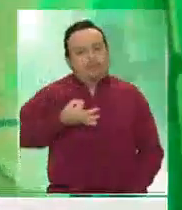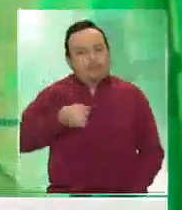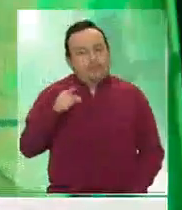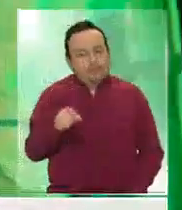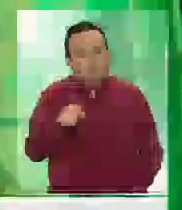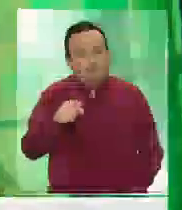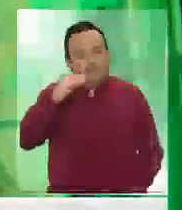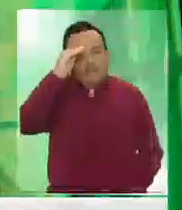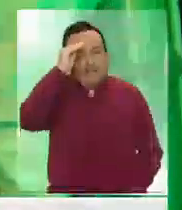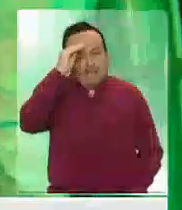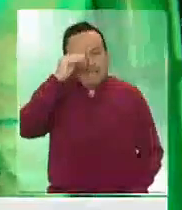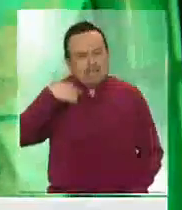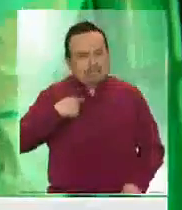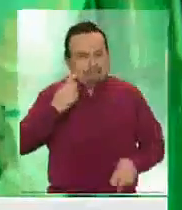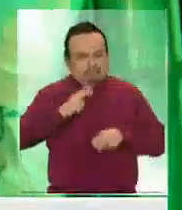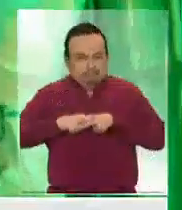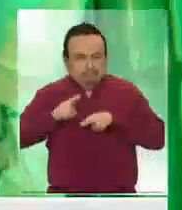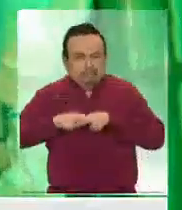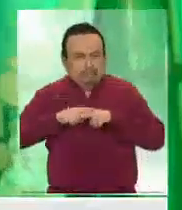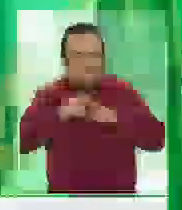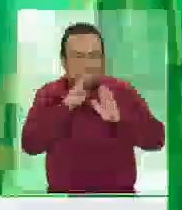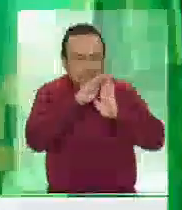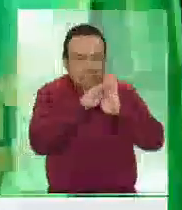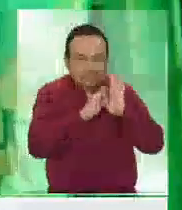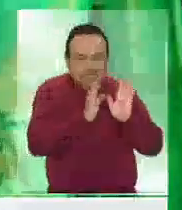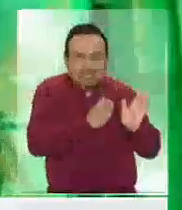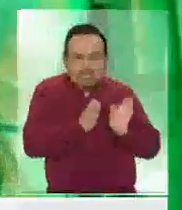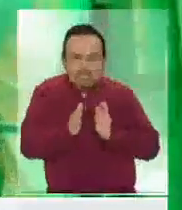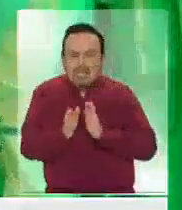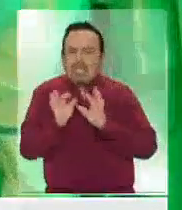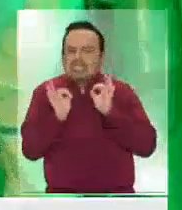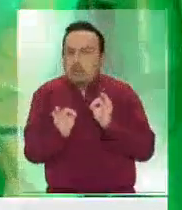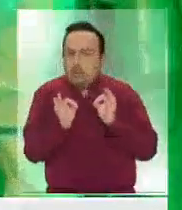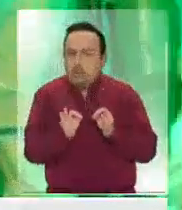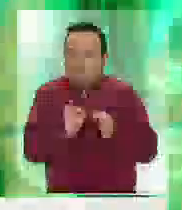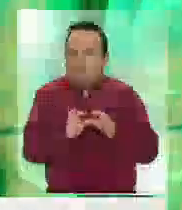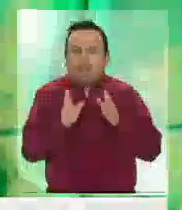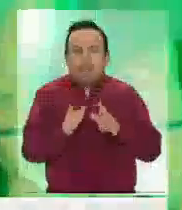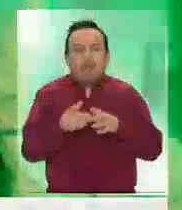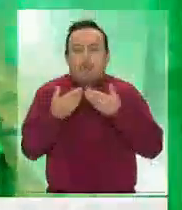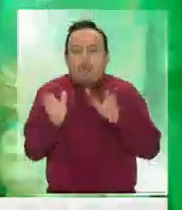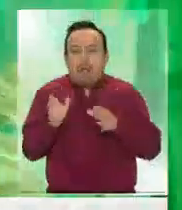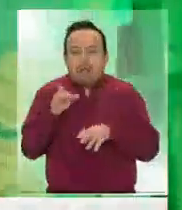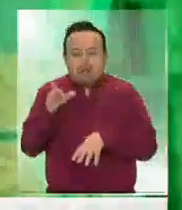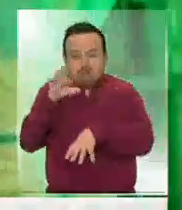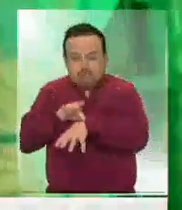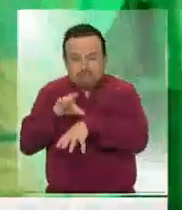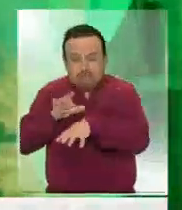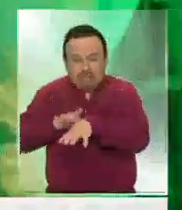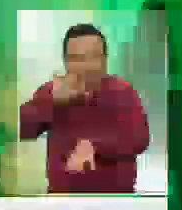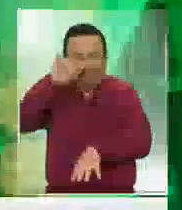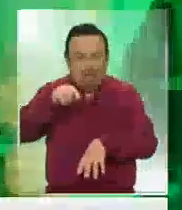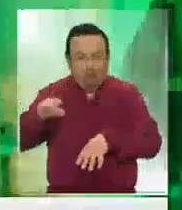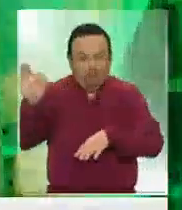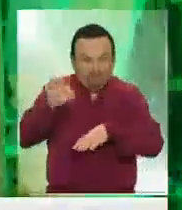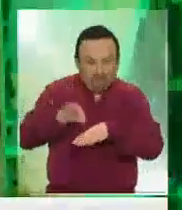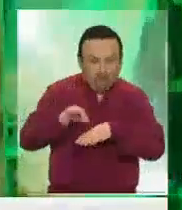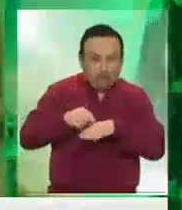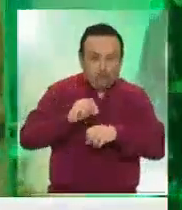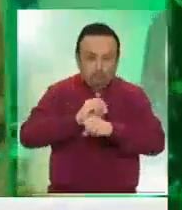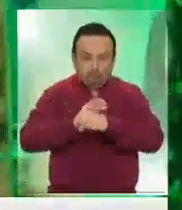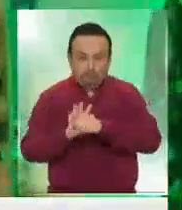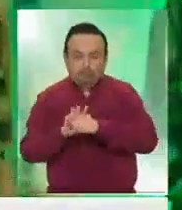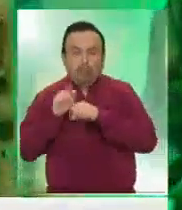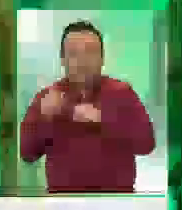esa experiencia nace este protocolo de seguridad y sanidad para transportar a los pacientes, en este caso con